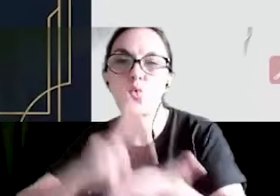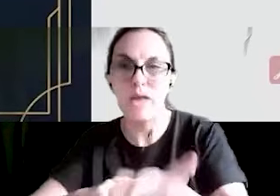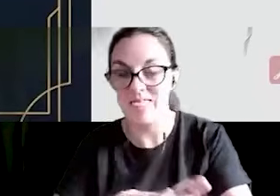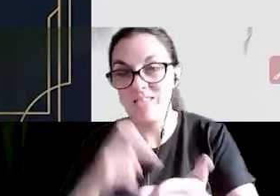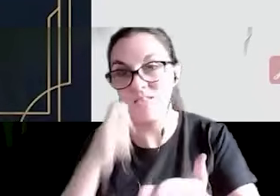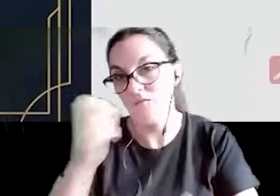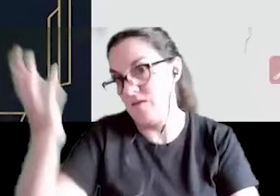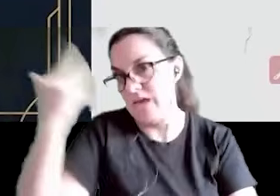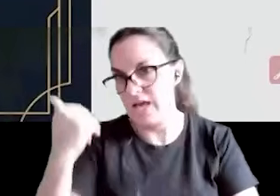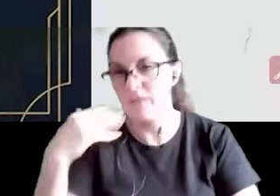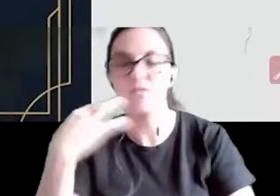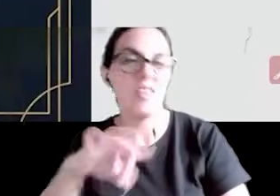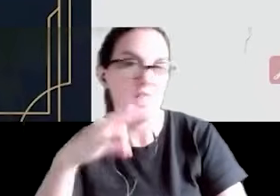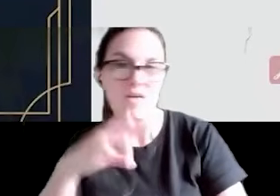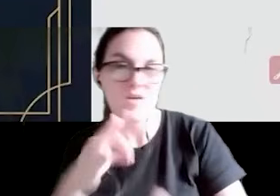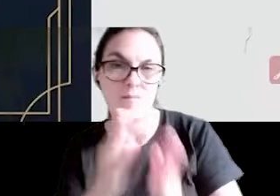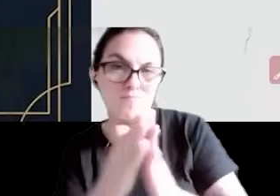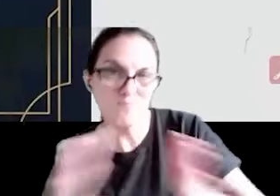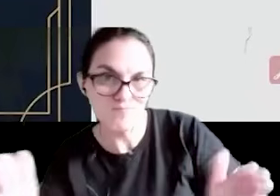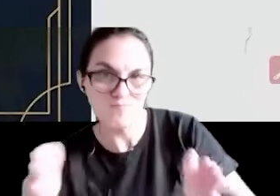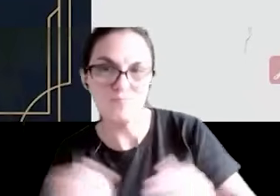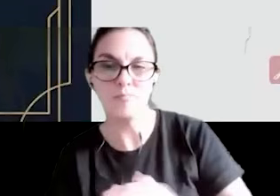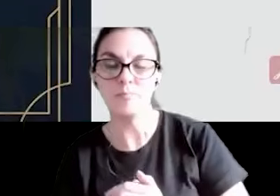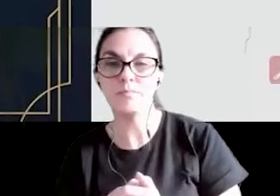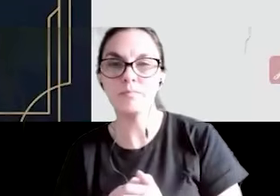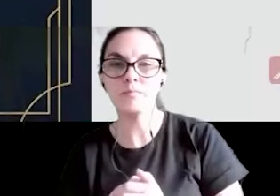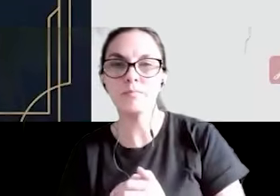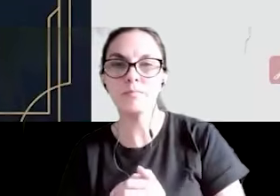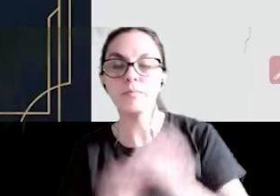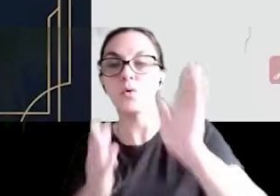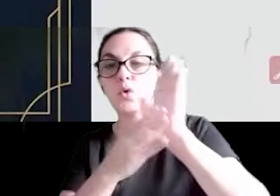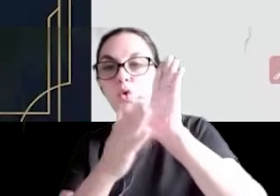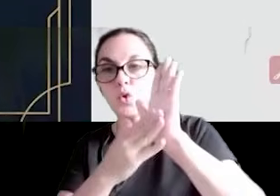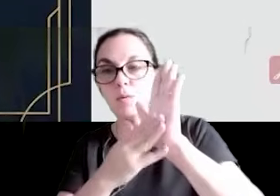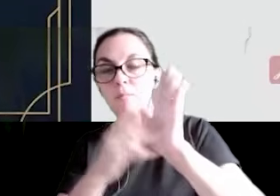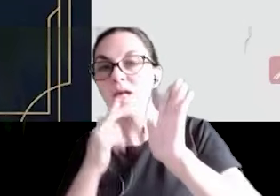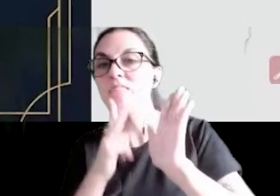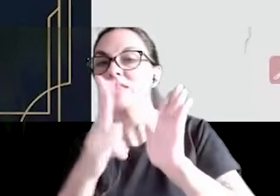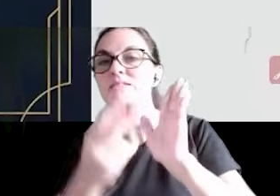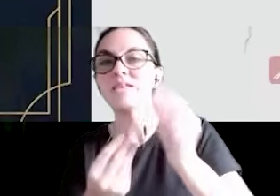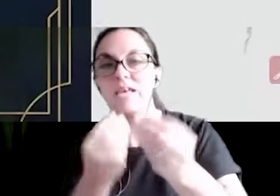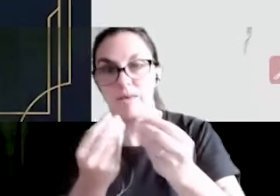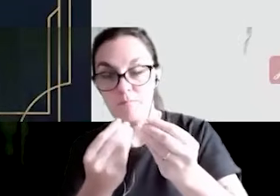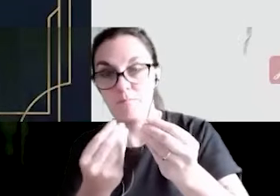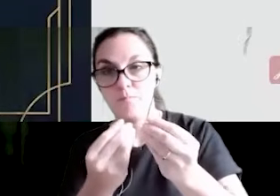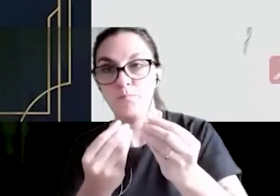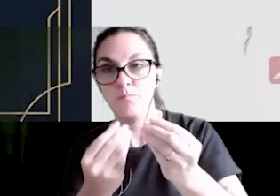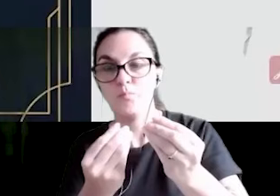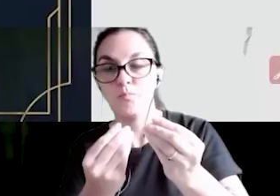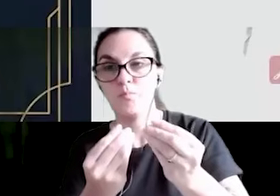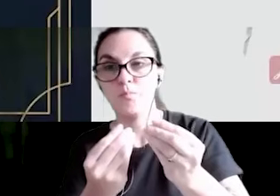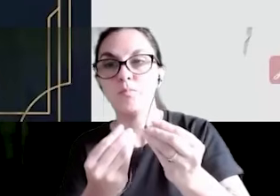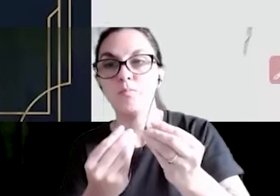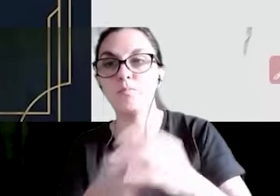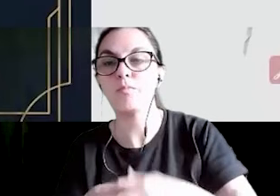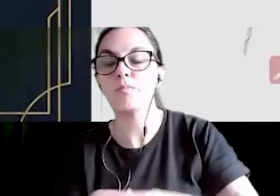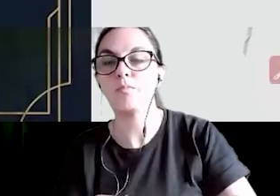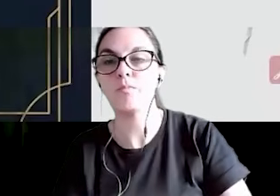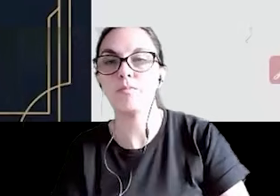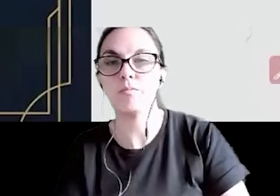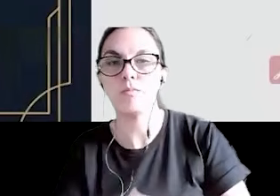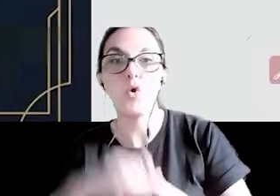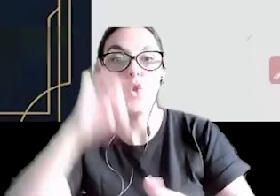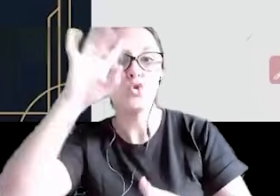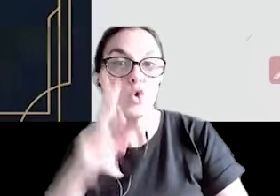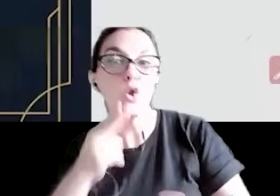anteriores. Y la norma dice que esta presunción de exactitud se va a extender no solo al impuesto a las ganancias,